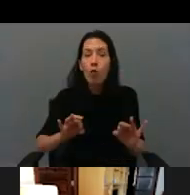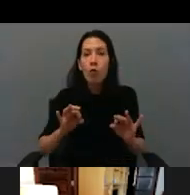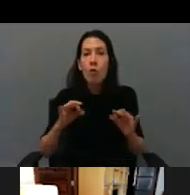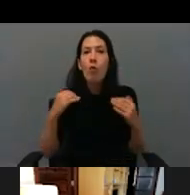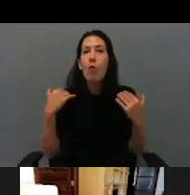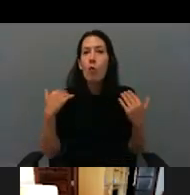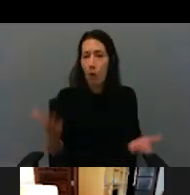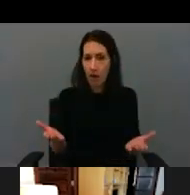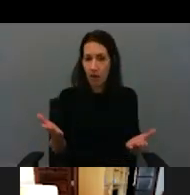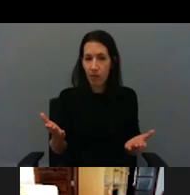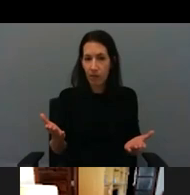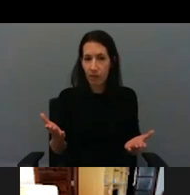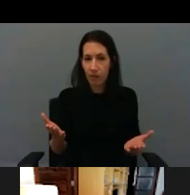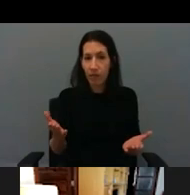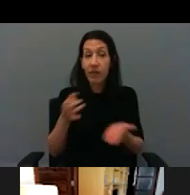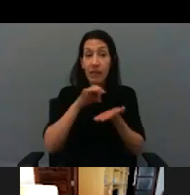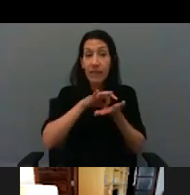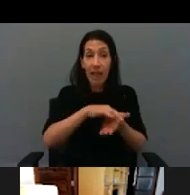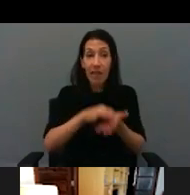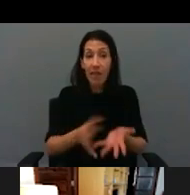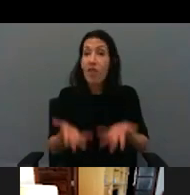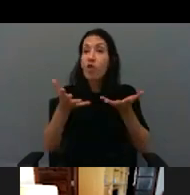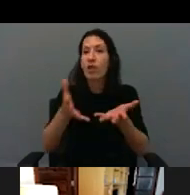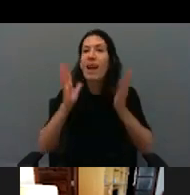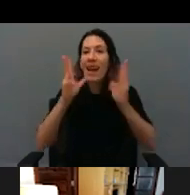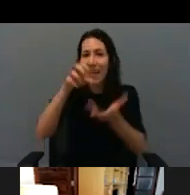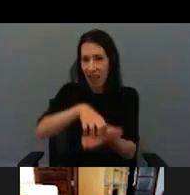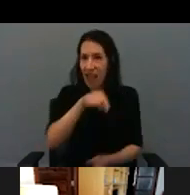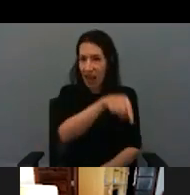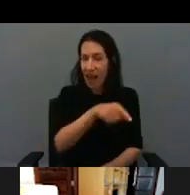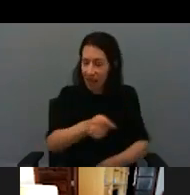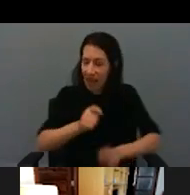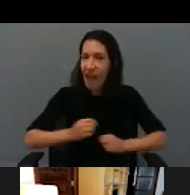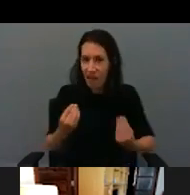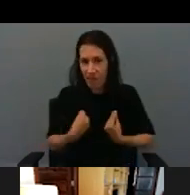en los servicios residenciales, justamente se encuentran